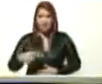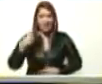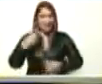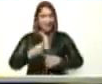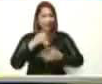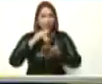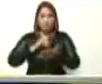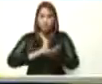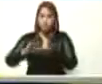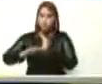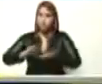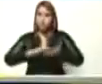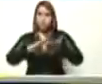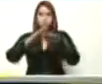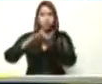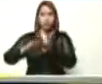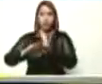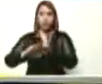solucionar,